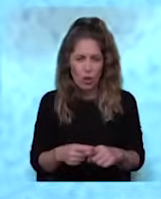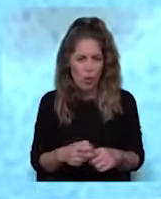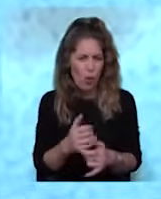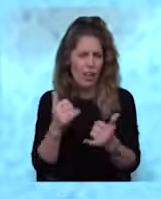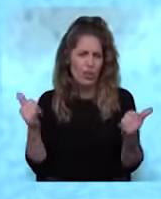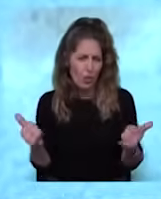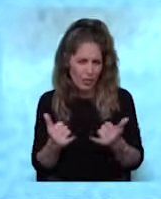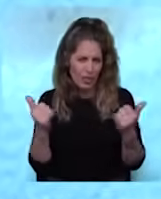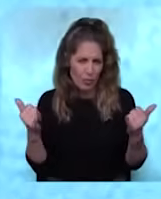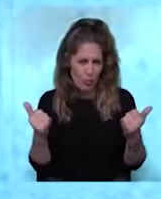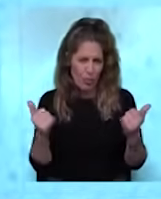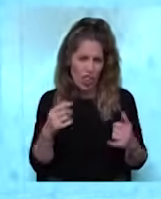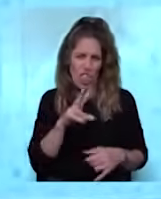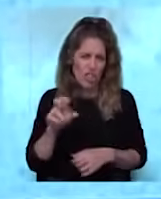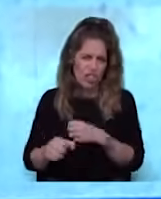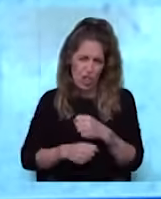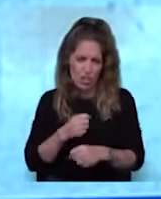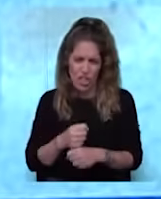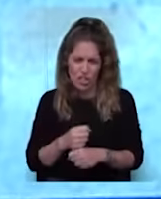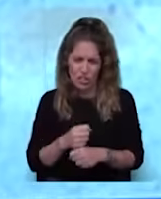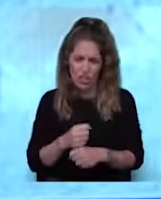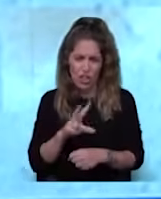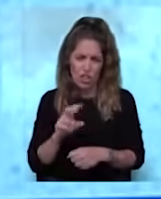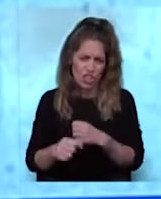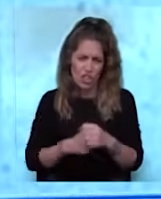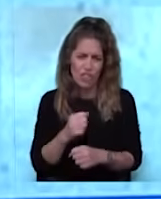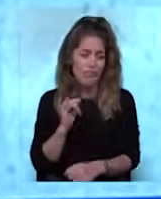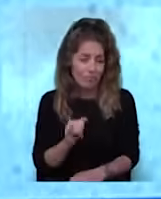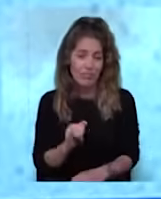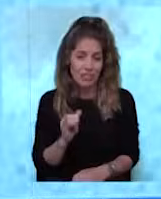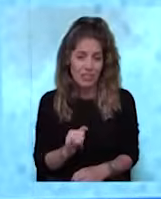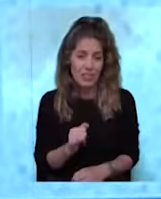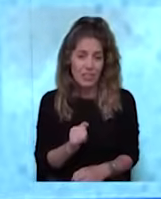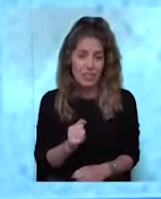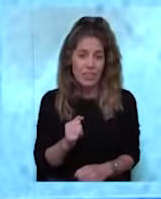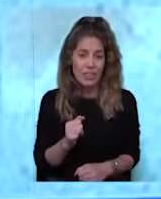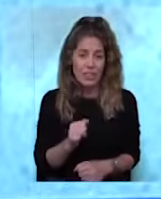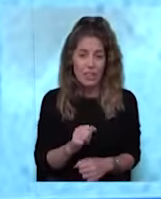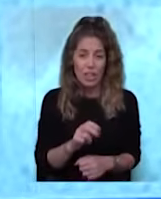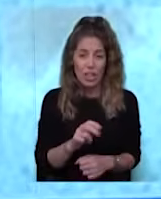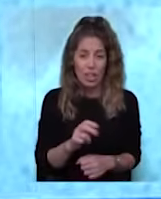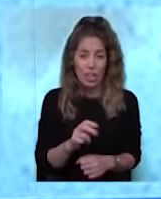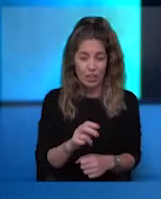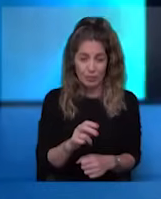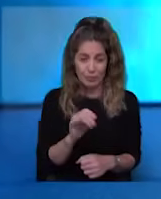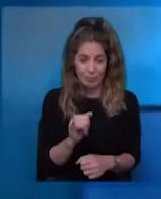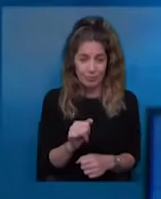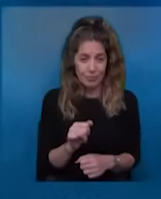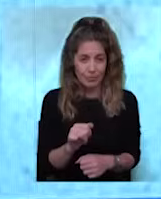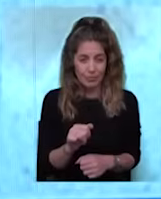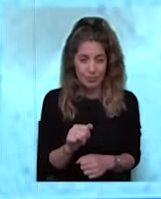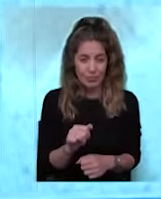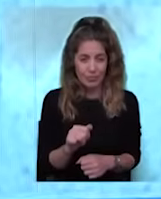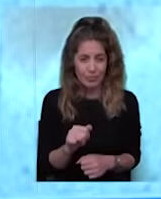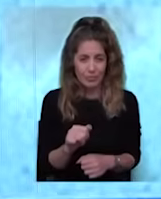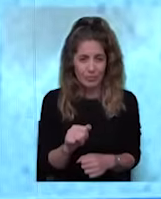cuánto años 200 años loemos en 200 años exactamente es control vos le das ten